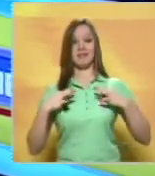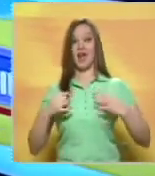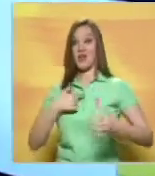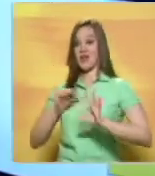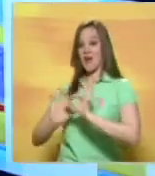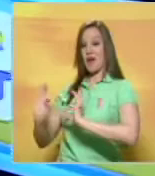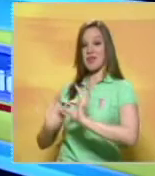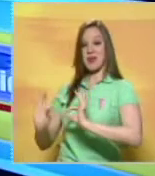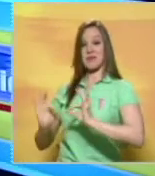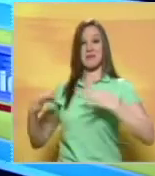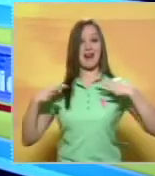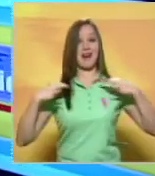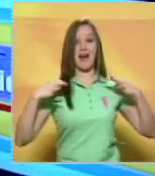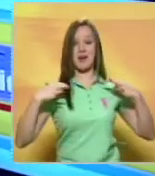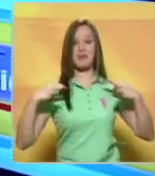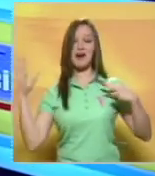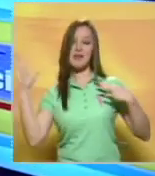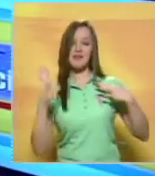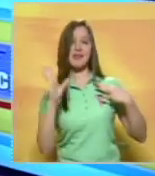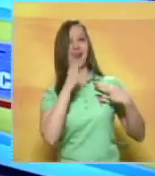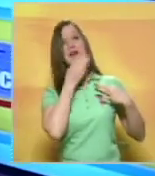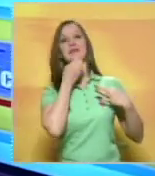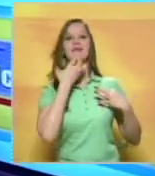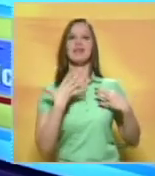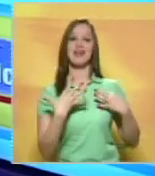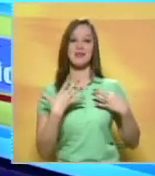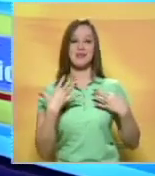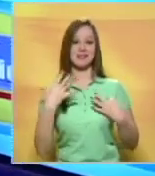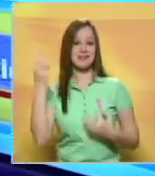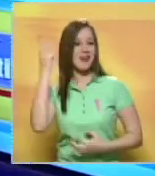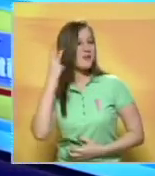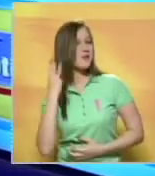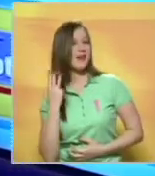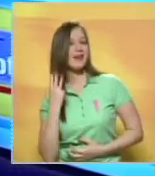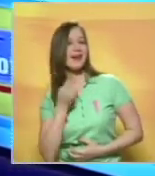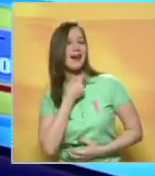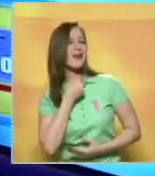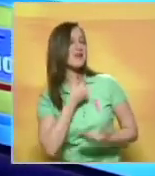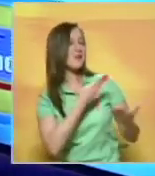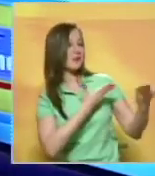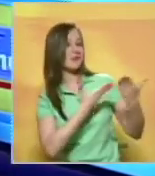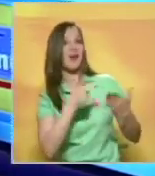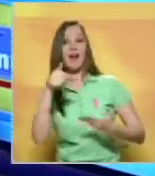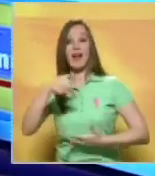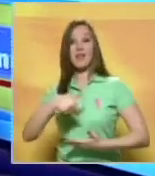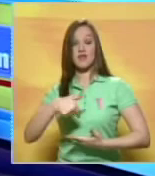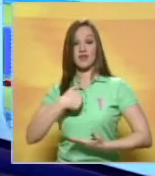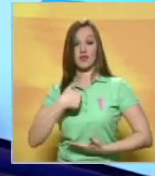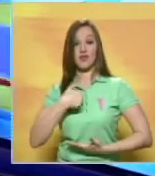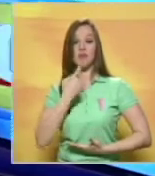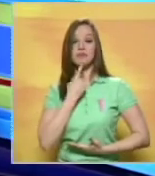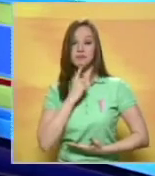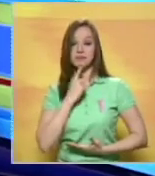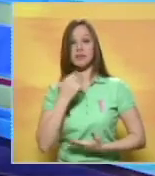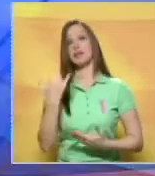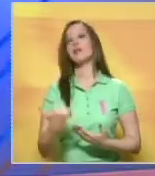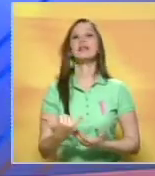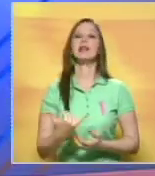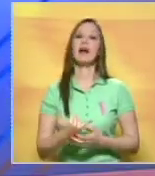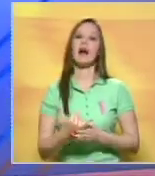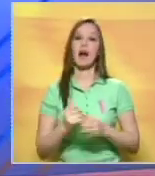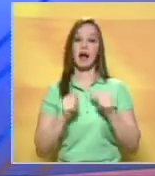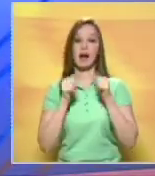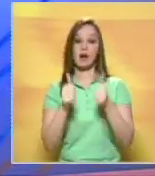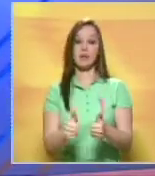ayer para que vinieras bello hoy. Gualesca, un gusto como siempre, este servidor Eduardo Rodríguez Yoliti. Vamos directamente a